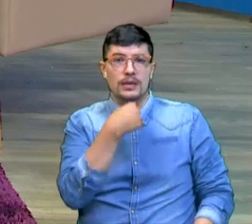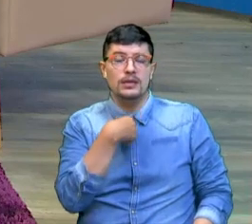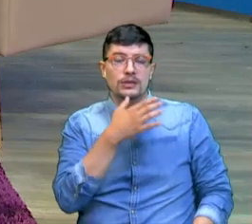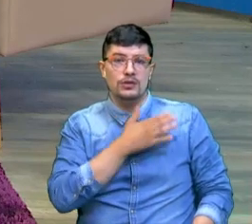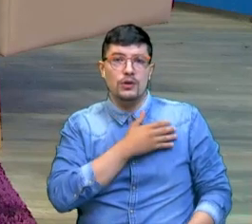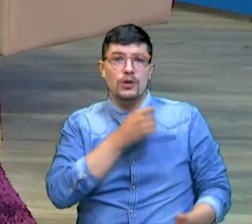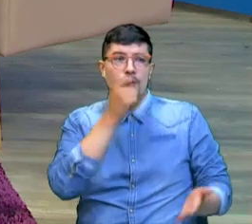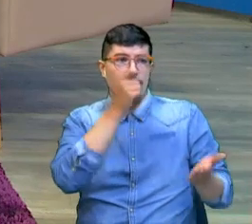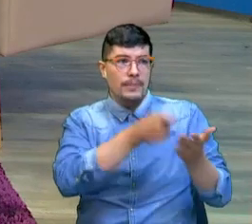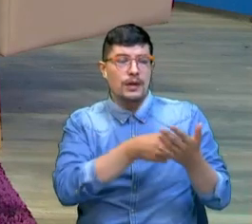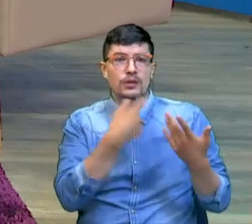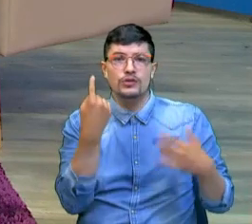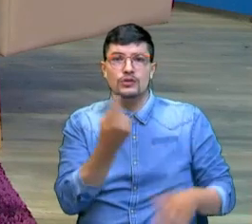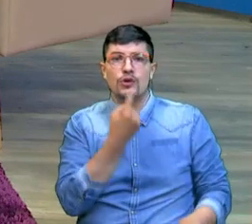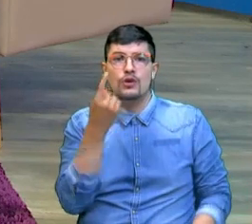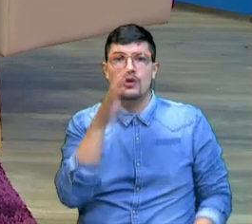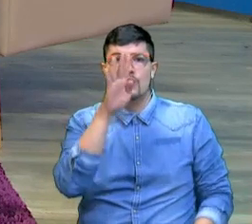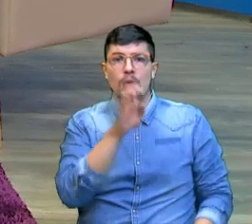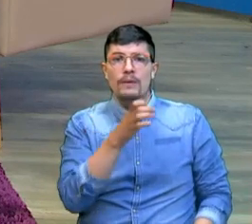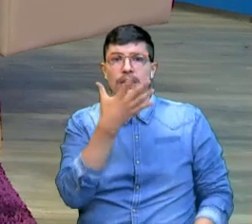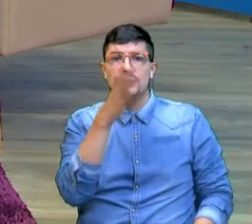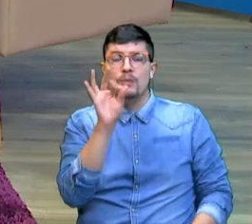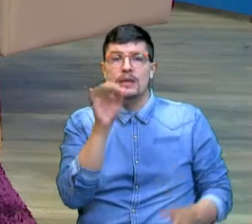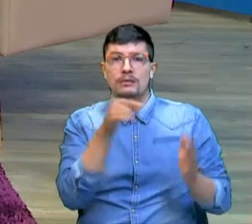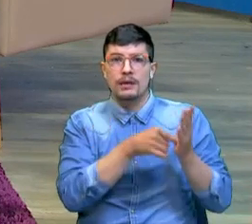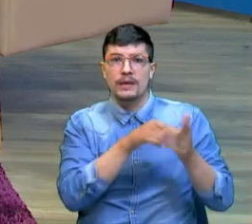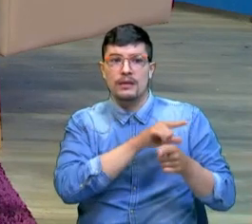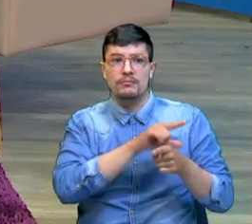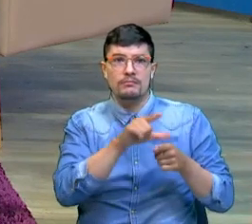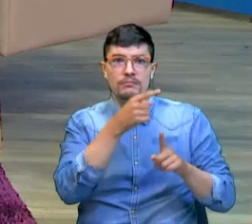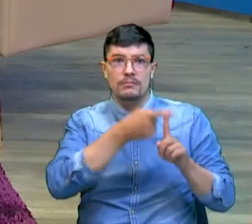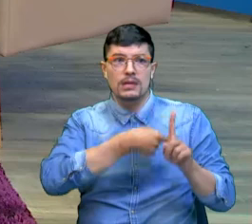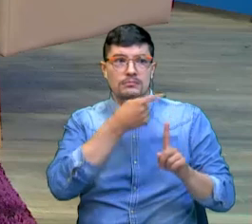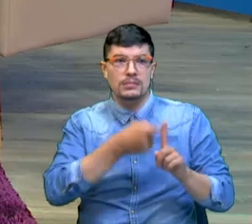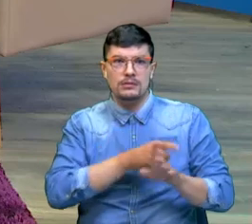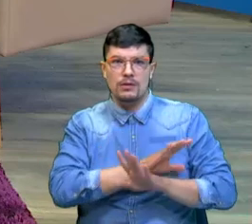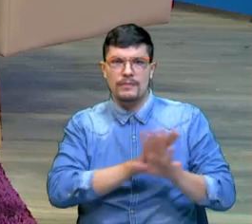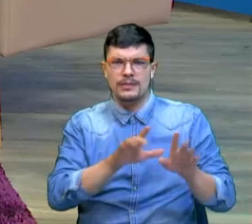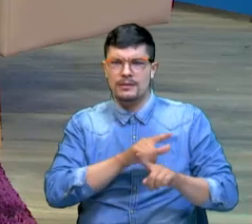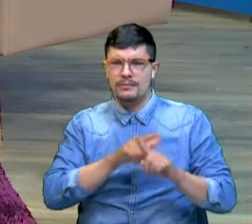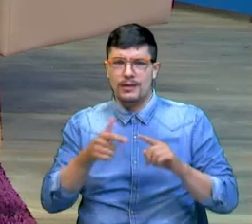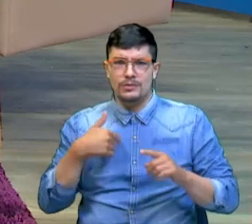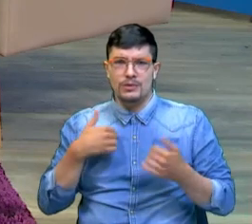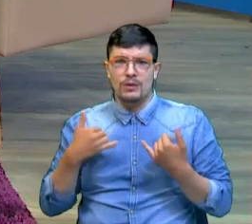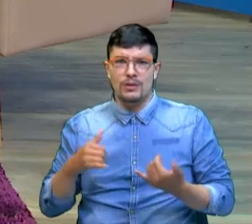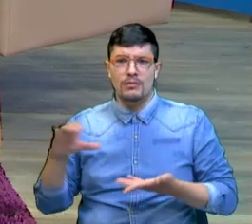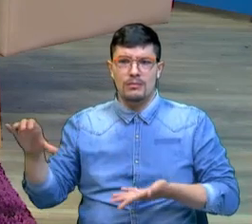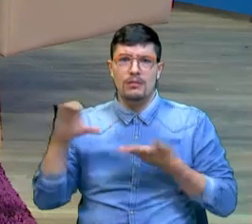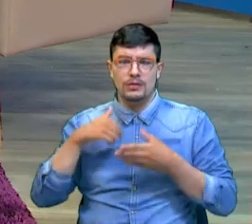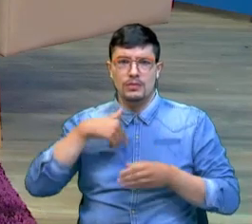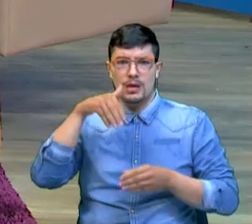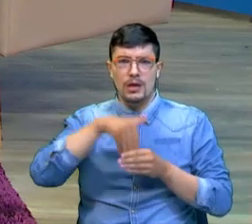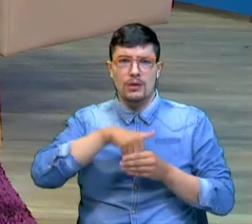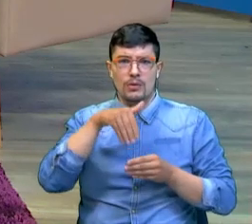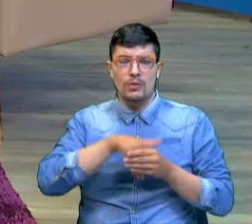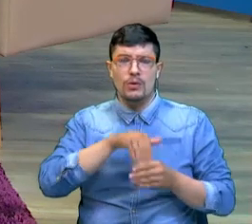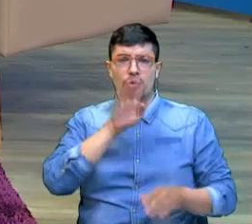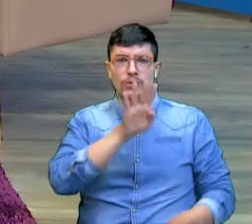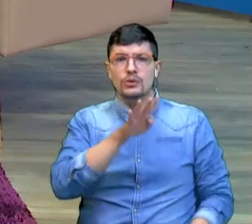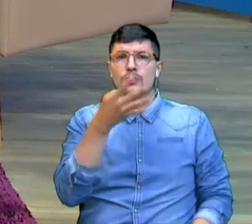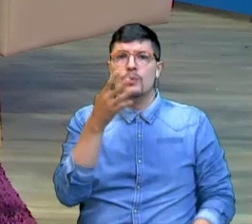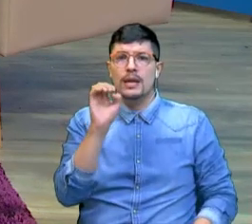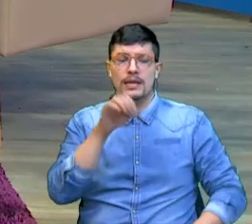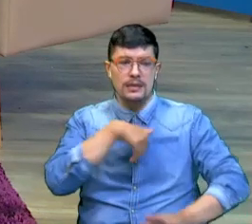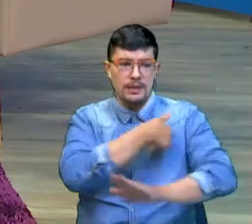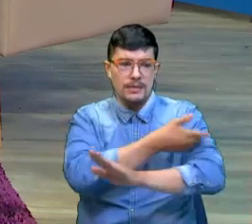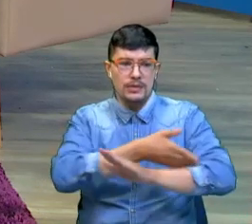de pensión solo 950 mensuales. Yo tengo el monto de ahorro 240 millones